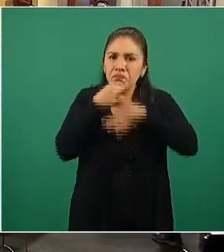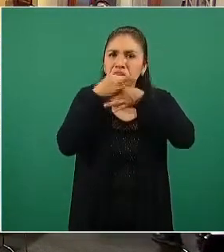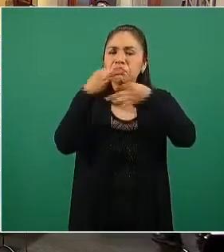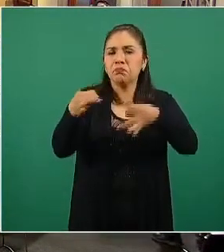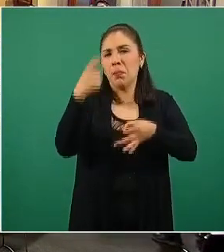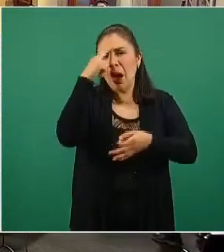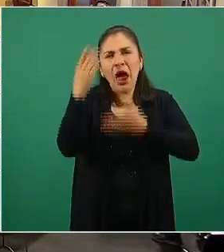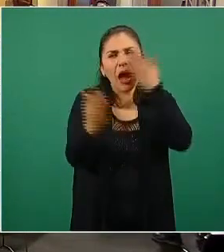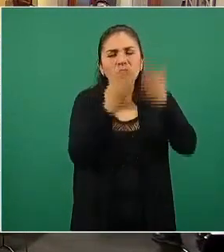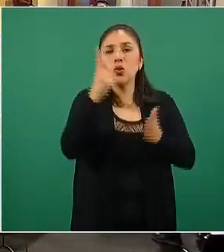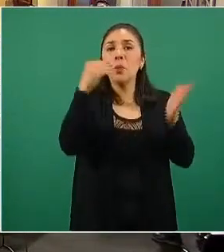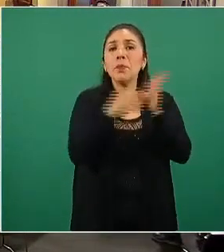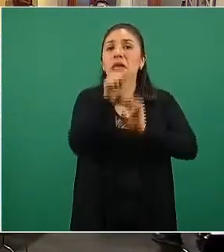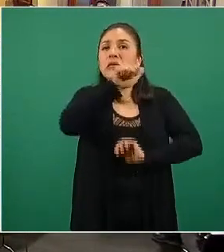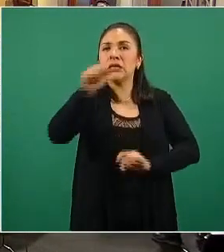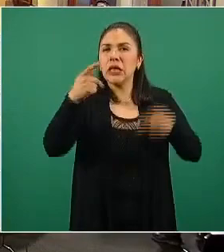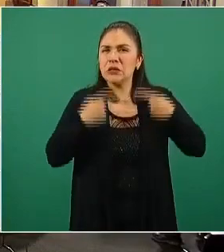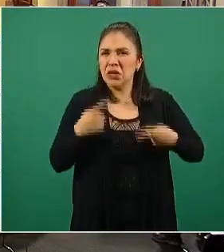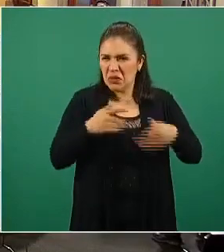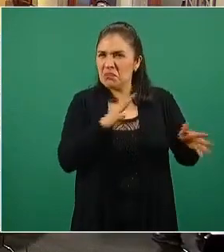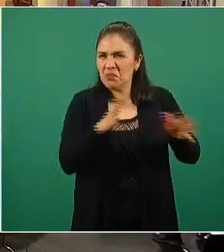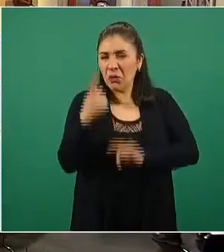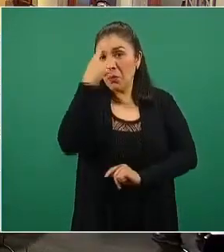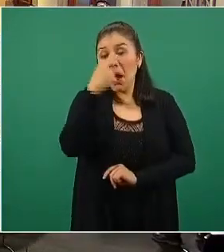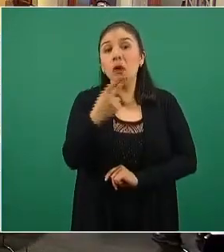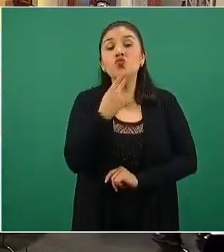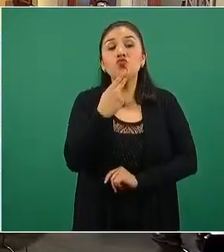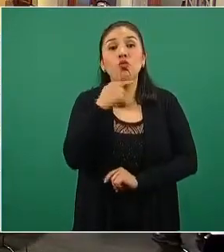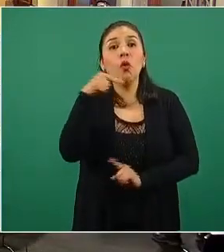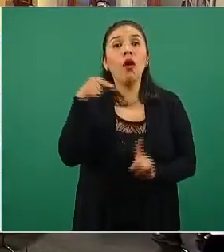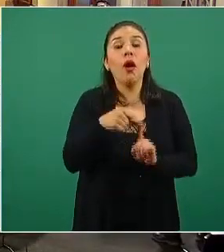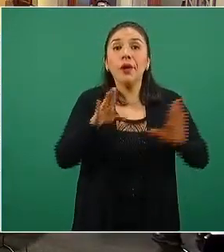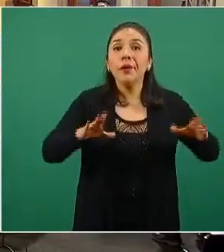1,600 personas, más o menos, en el que van a usar